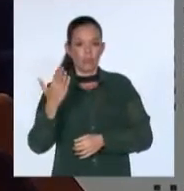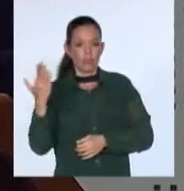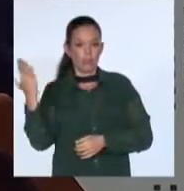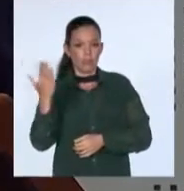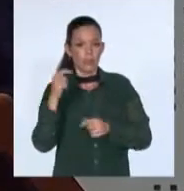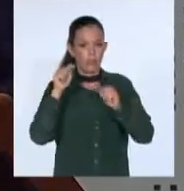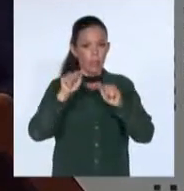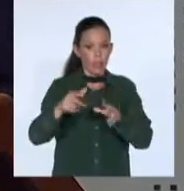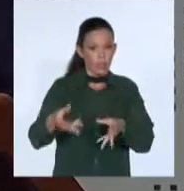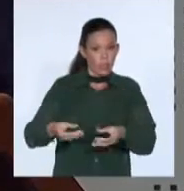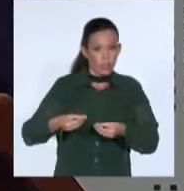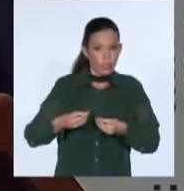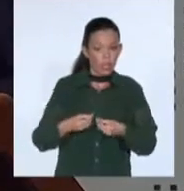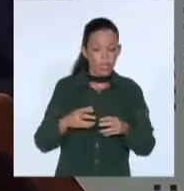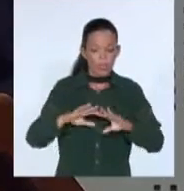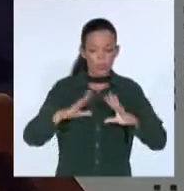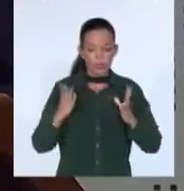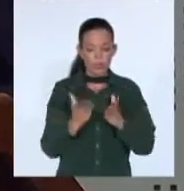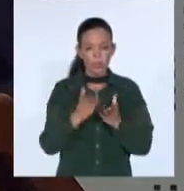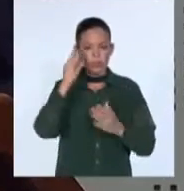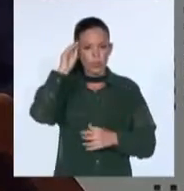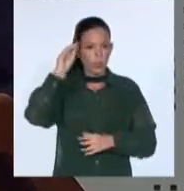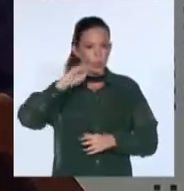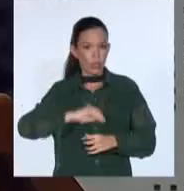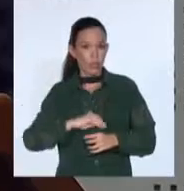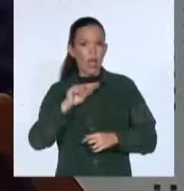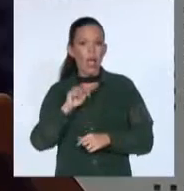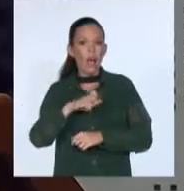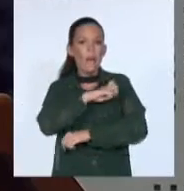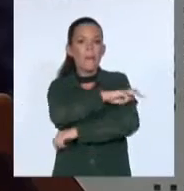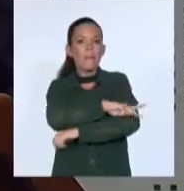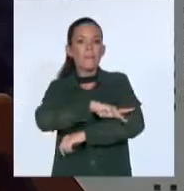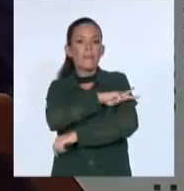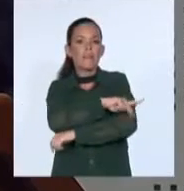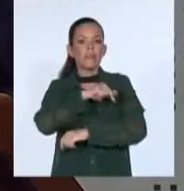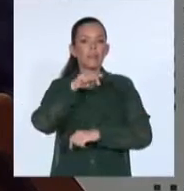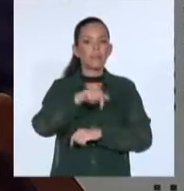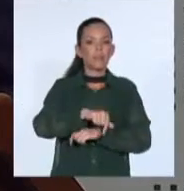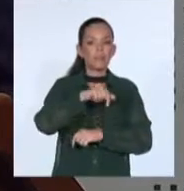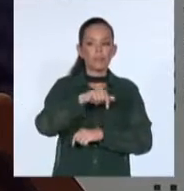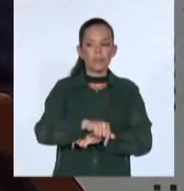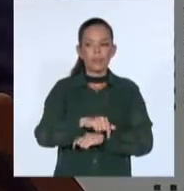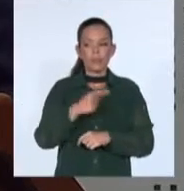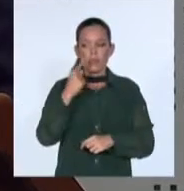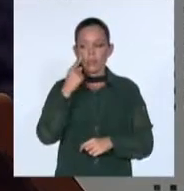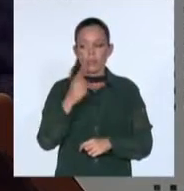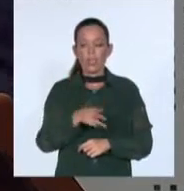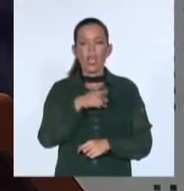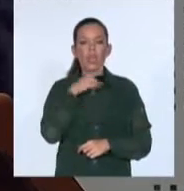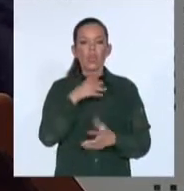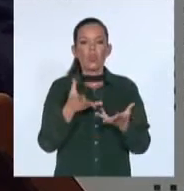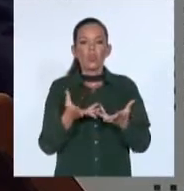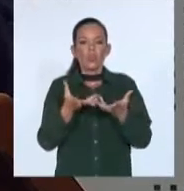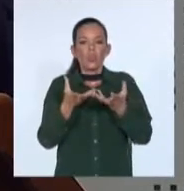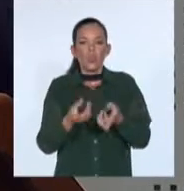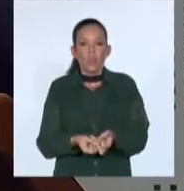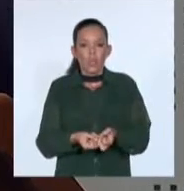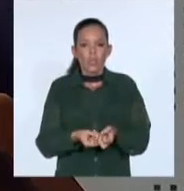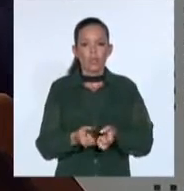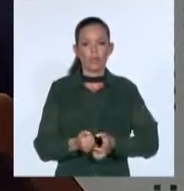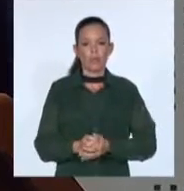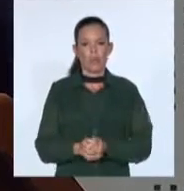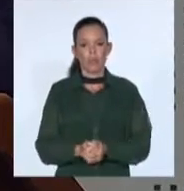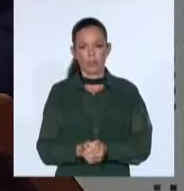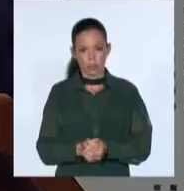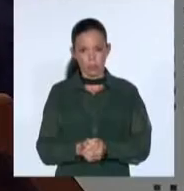y que todos padecemos. Vengo de un país que acaba de soportar la peor sequía en 100 años, que nos ha privado